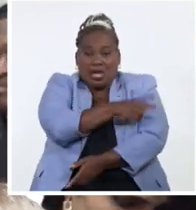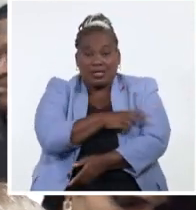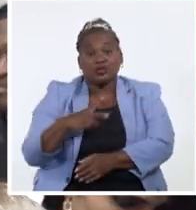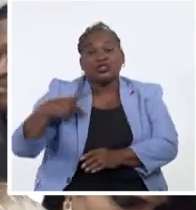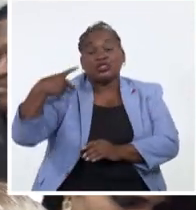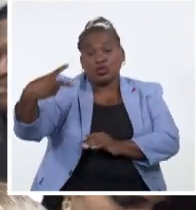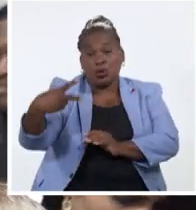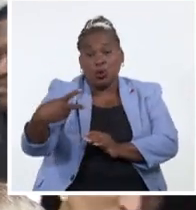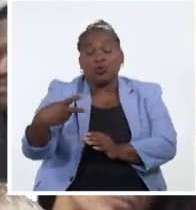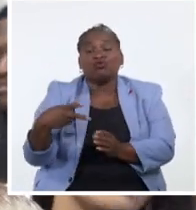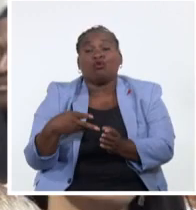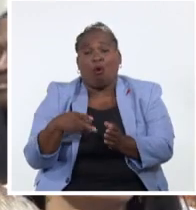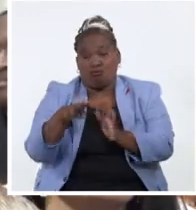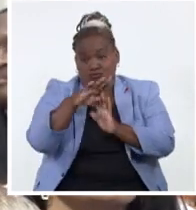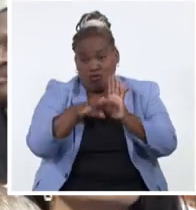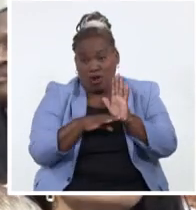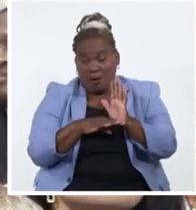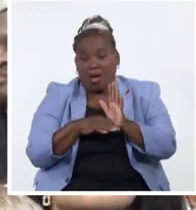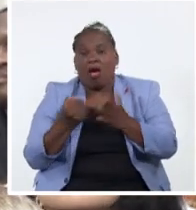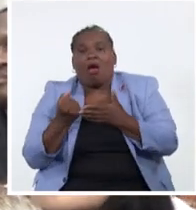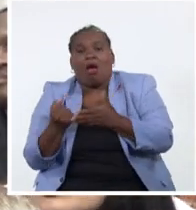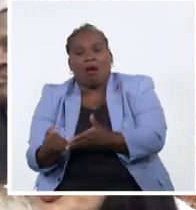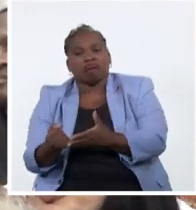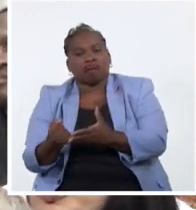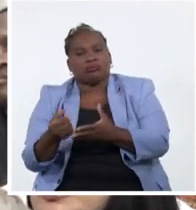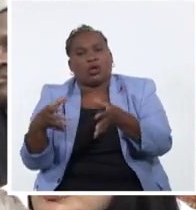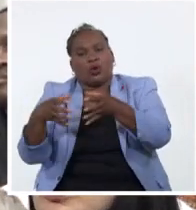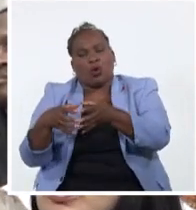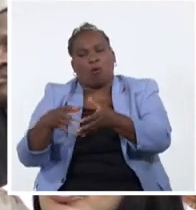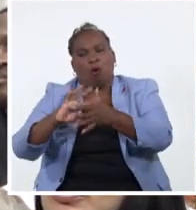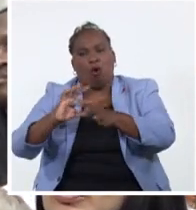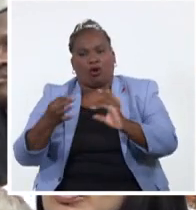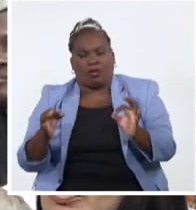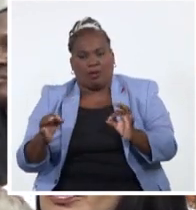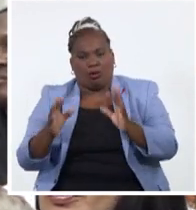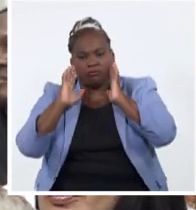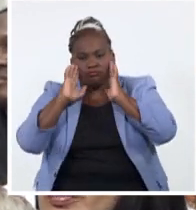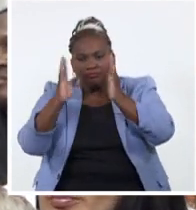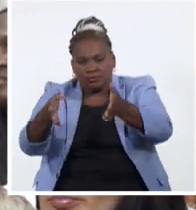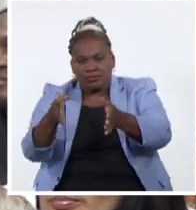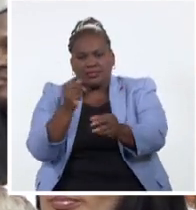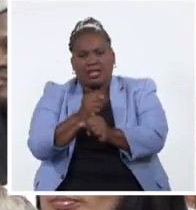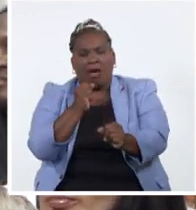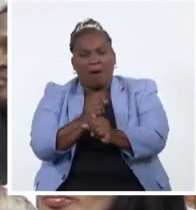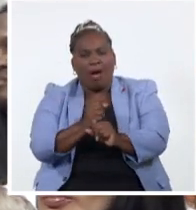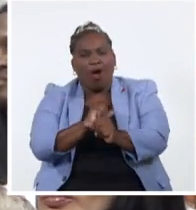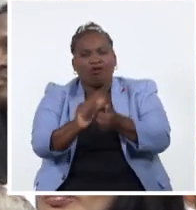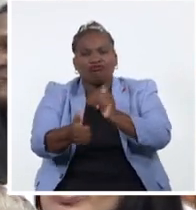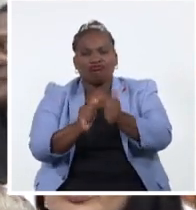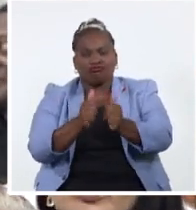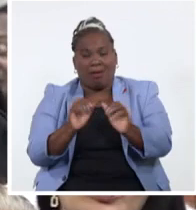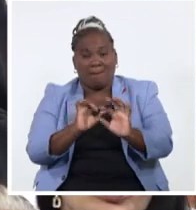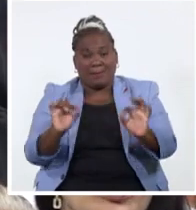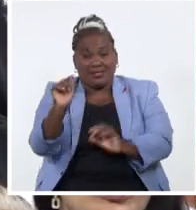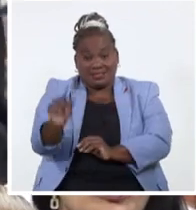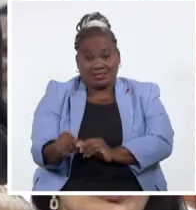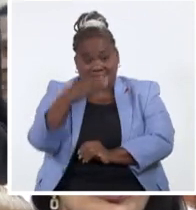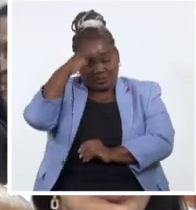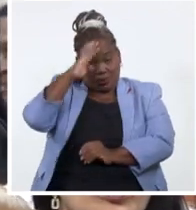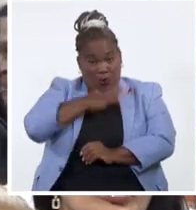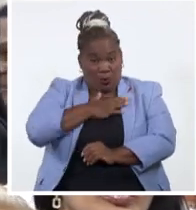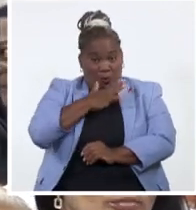se realiza apoyando el comité olímpico enfocados en el trabajo con la federaciones deportivas donde nuestros especialistas